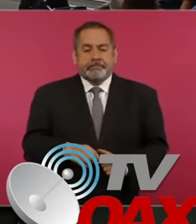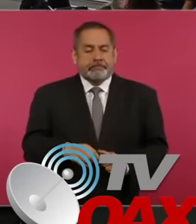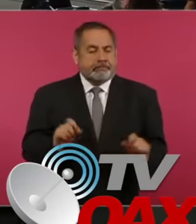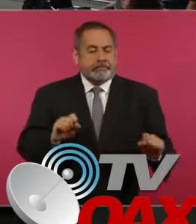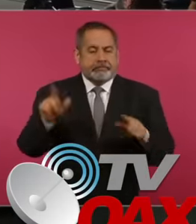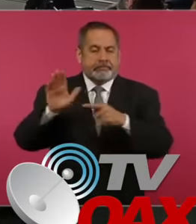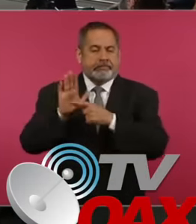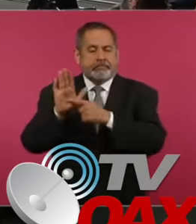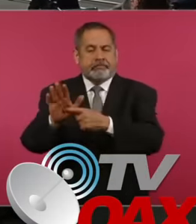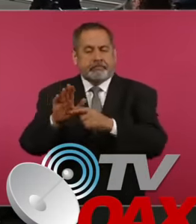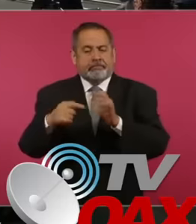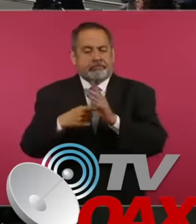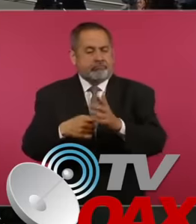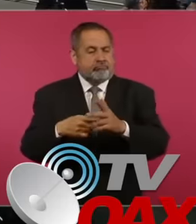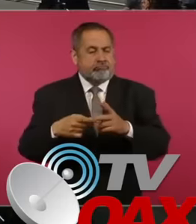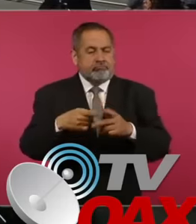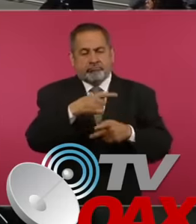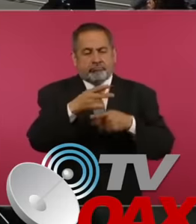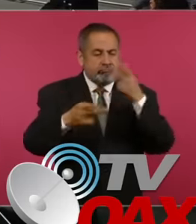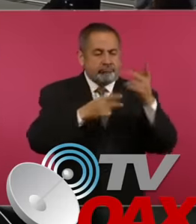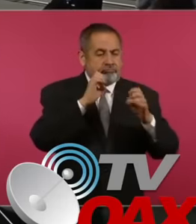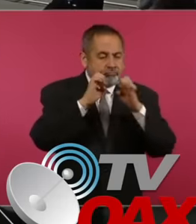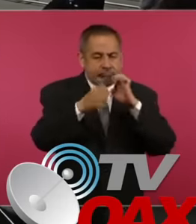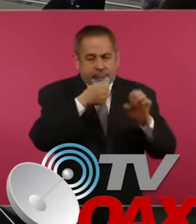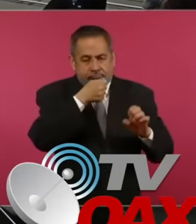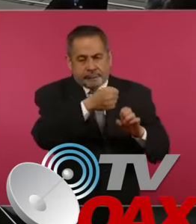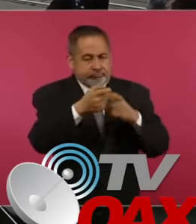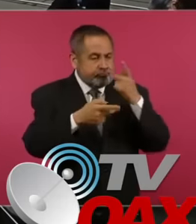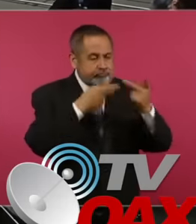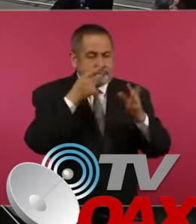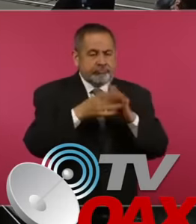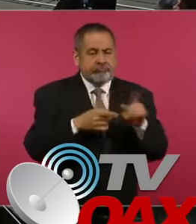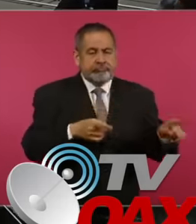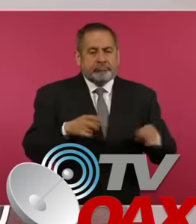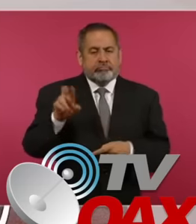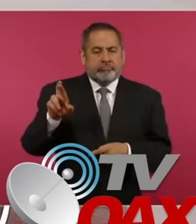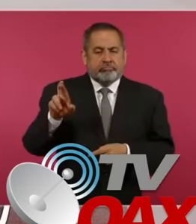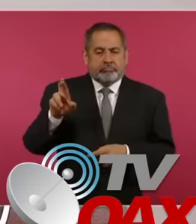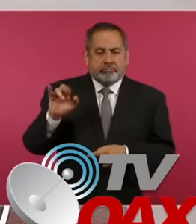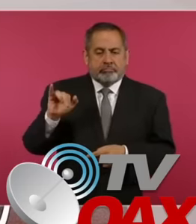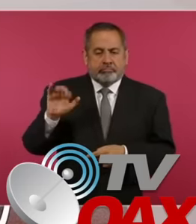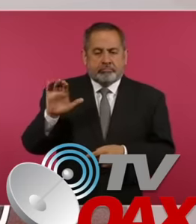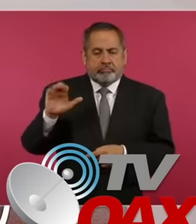puso, lo que declaró en una entrevista Ricardo